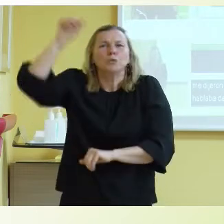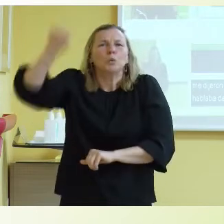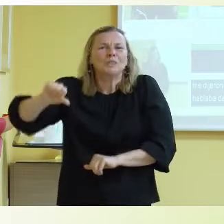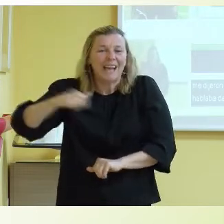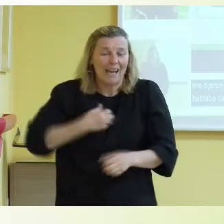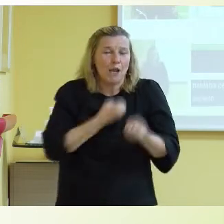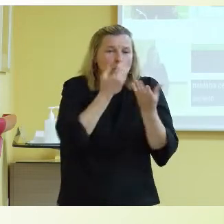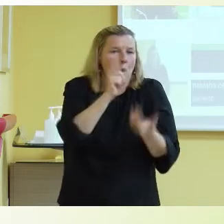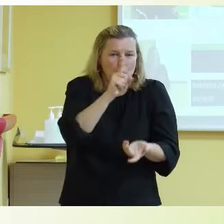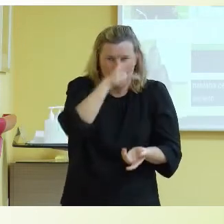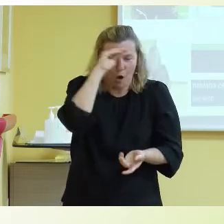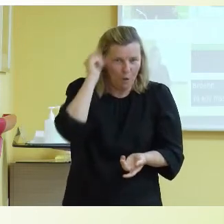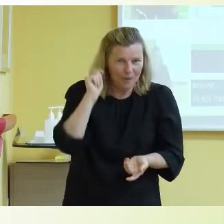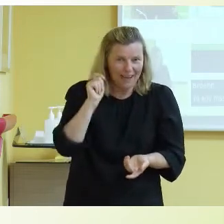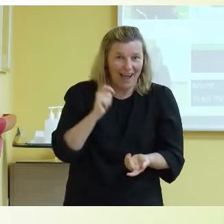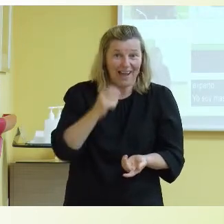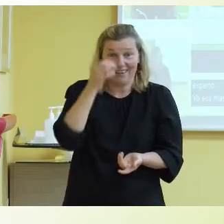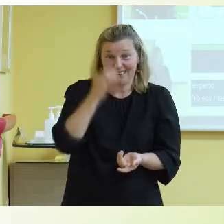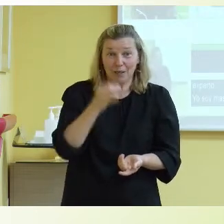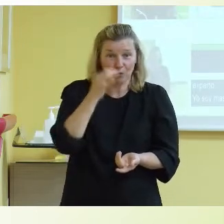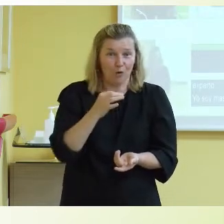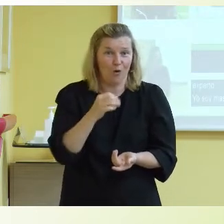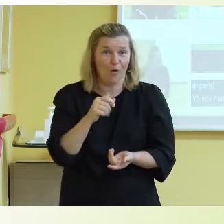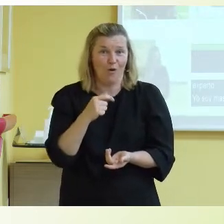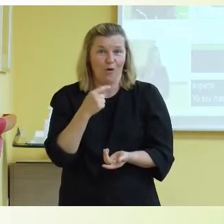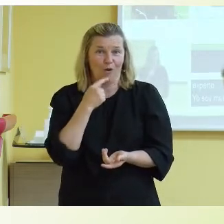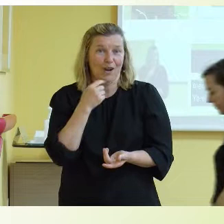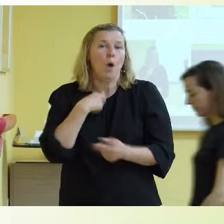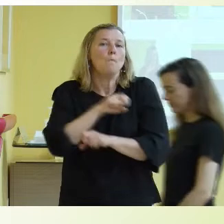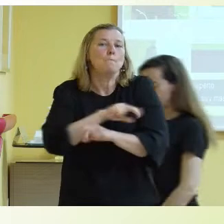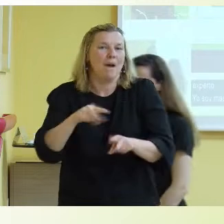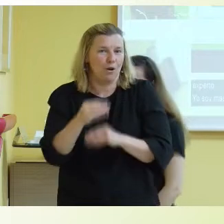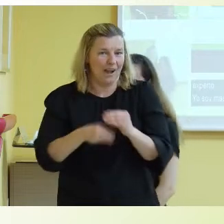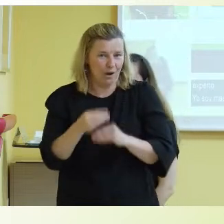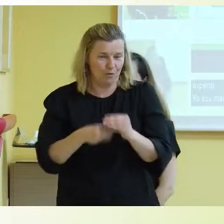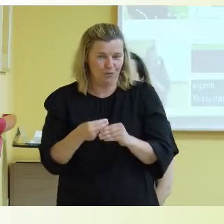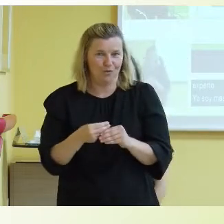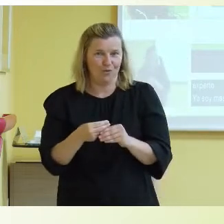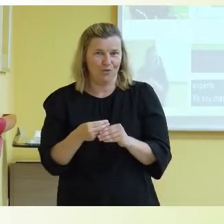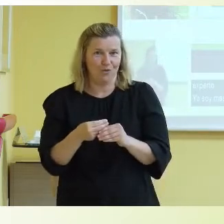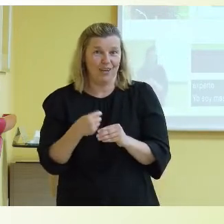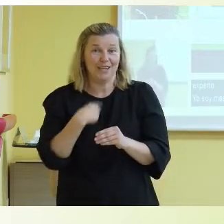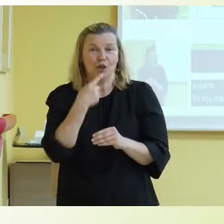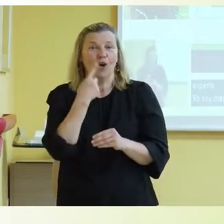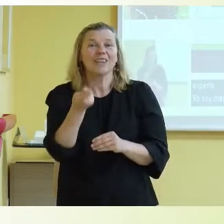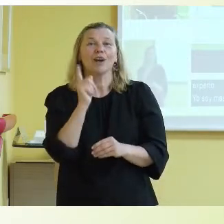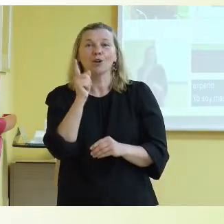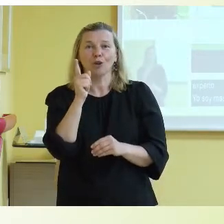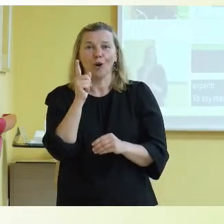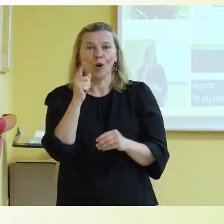pueda decir, porque seguramente estoy convencido de que lo voy a hacer peor y no va a tener mucho sentido lo que yo diga, más allá de haceros